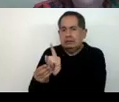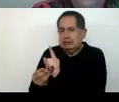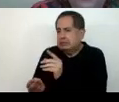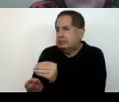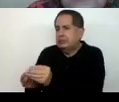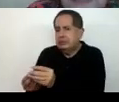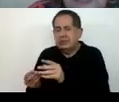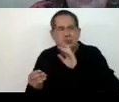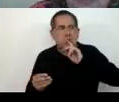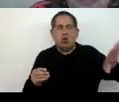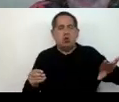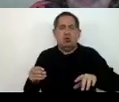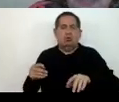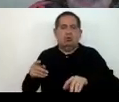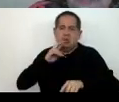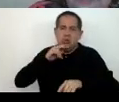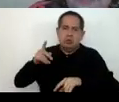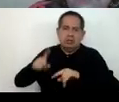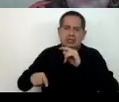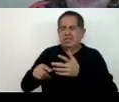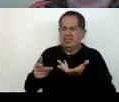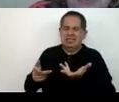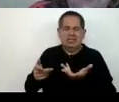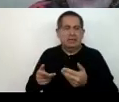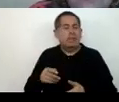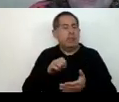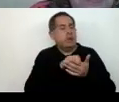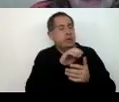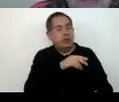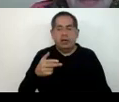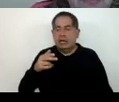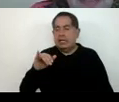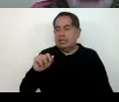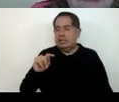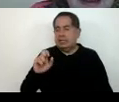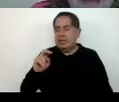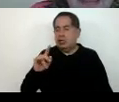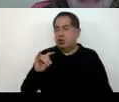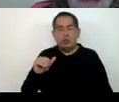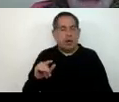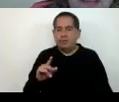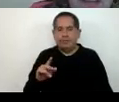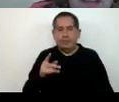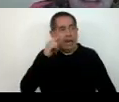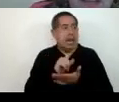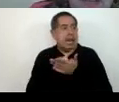Bueno, la histerectomía por higiene, pues prácticamente no está indicada.